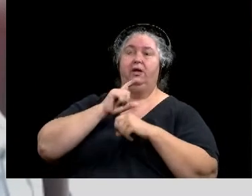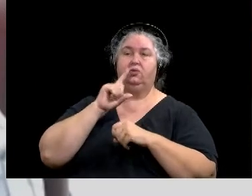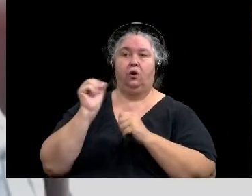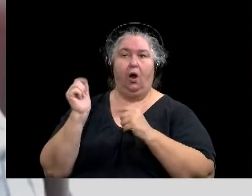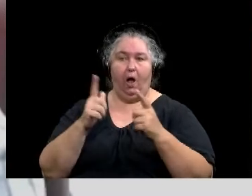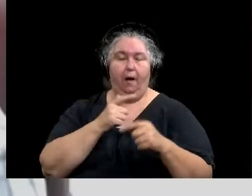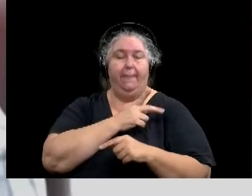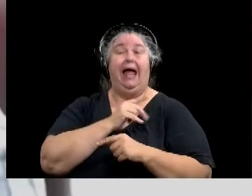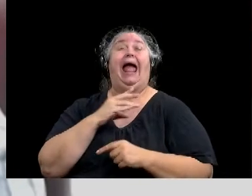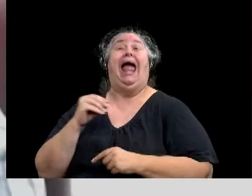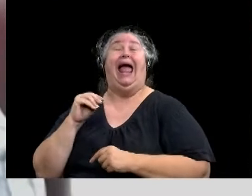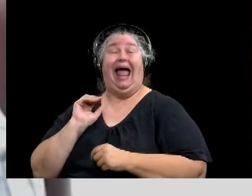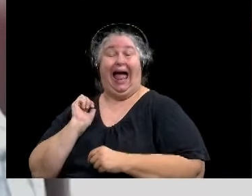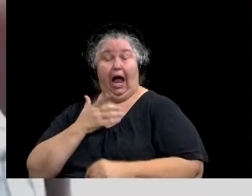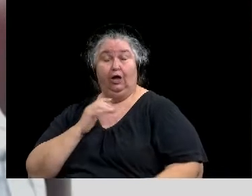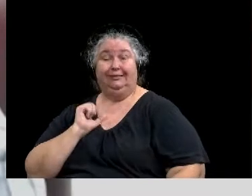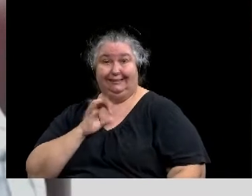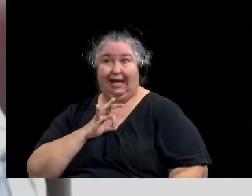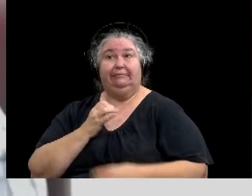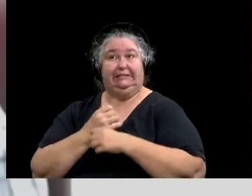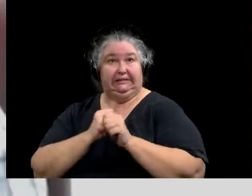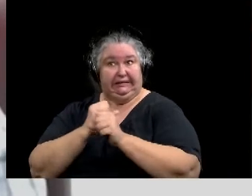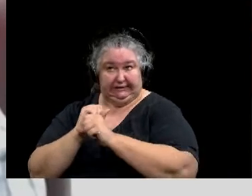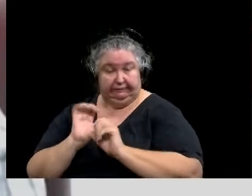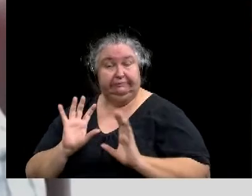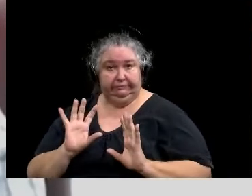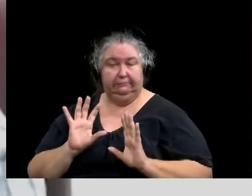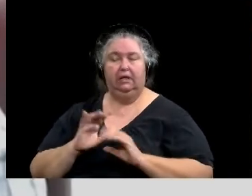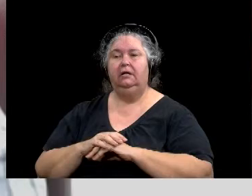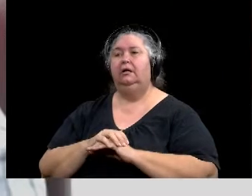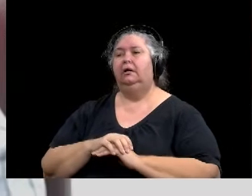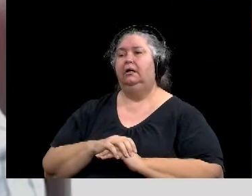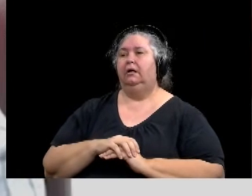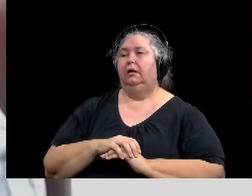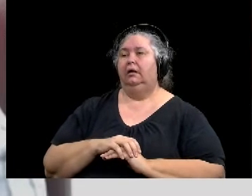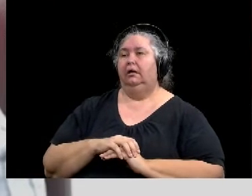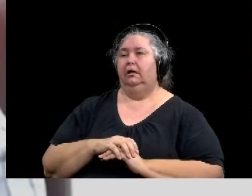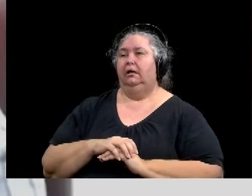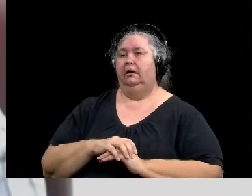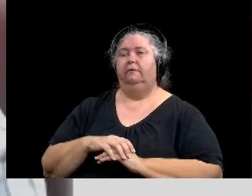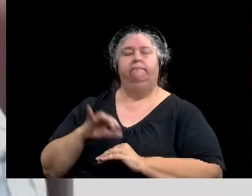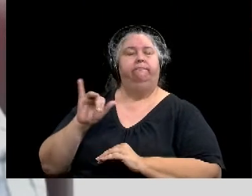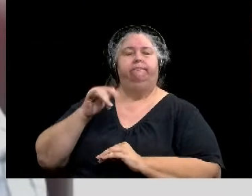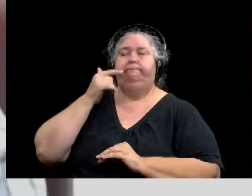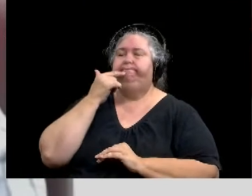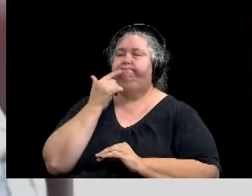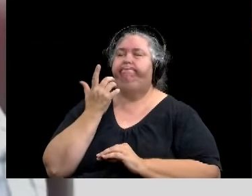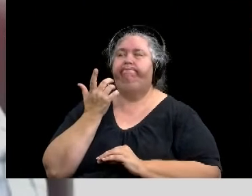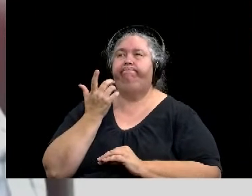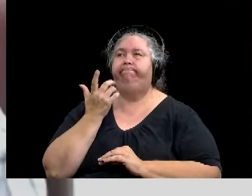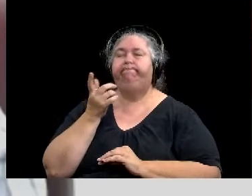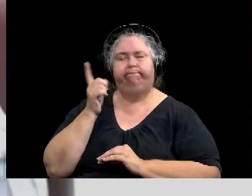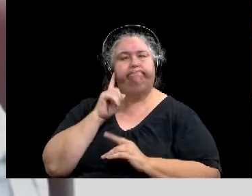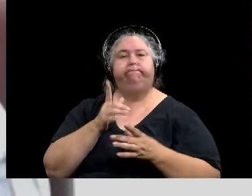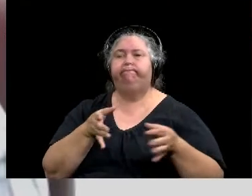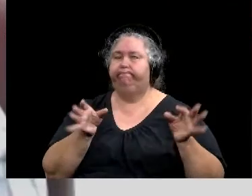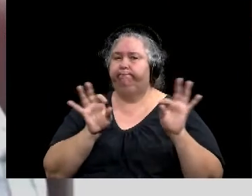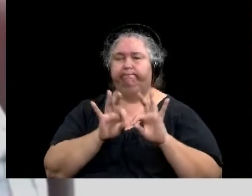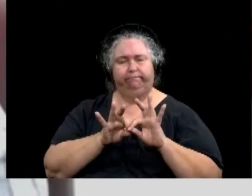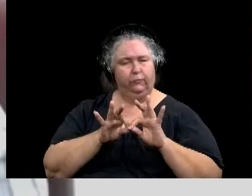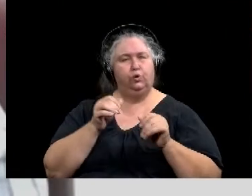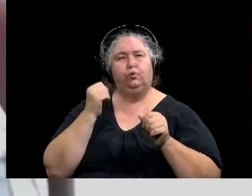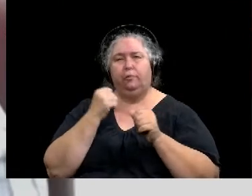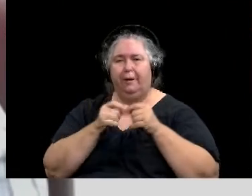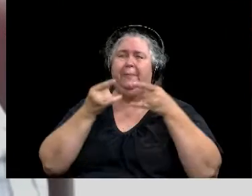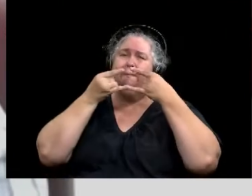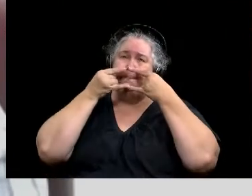asegurando que nuestros pacientes estén seguros y perdón nuestros empleados en seguros y